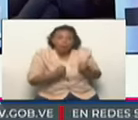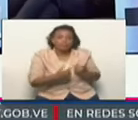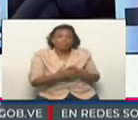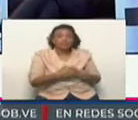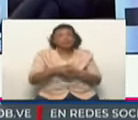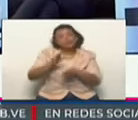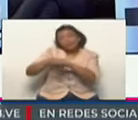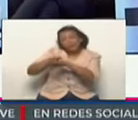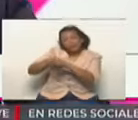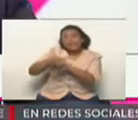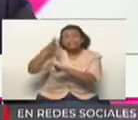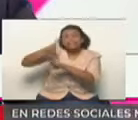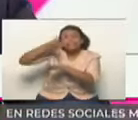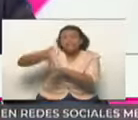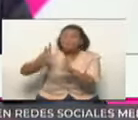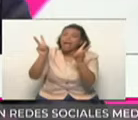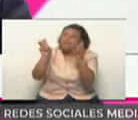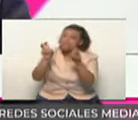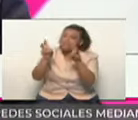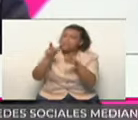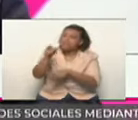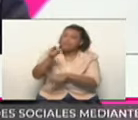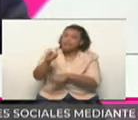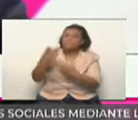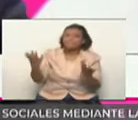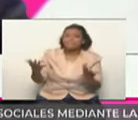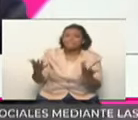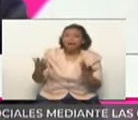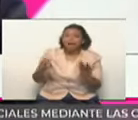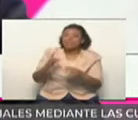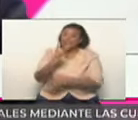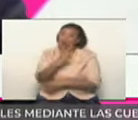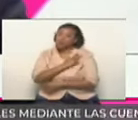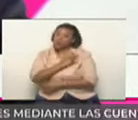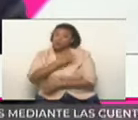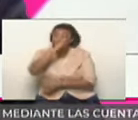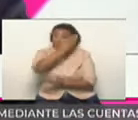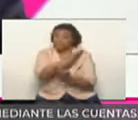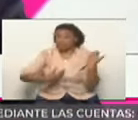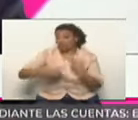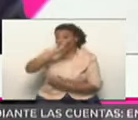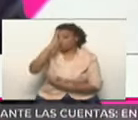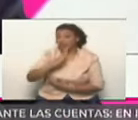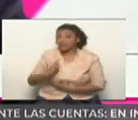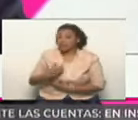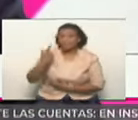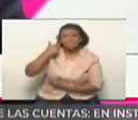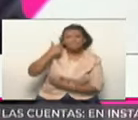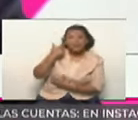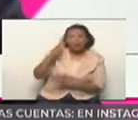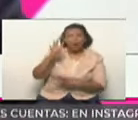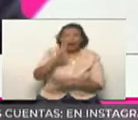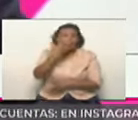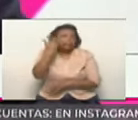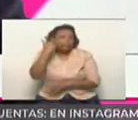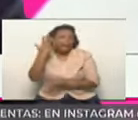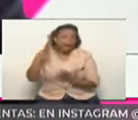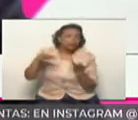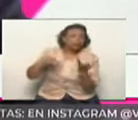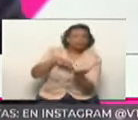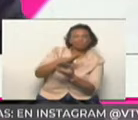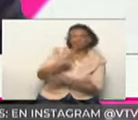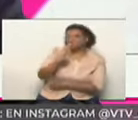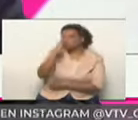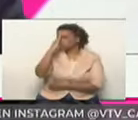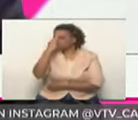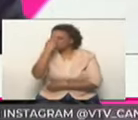molestar insistiendo en el tema del tema de Lula, pero hay algo que está ahí todavía gravitando y estoy seguro que